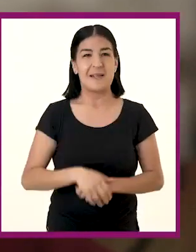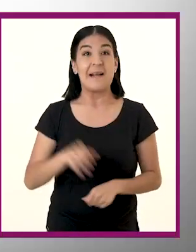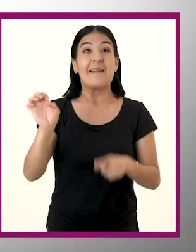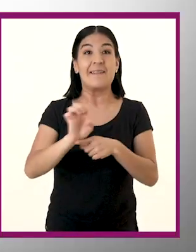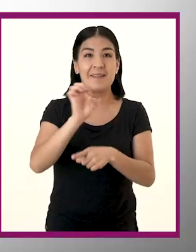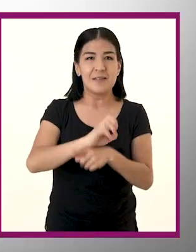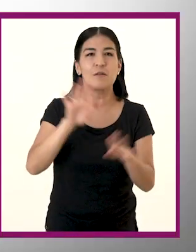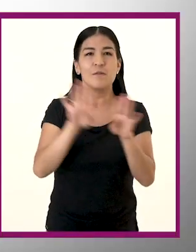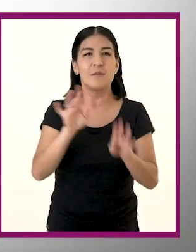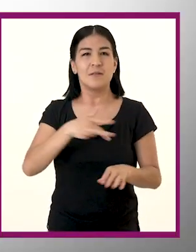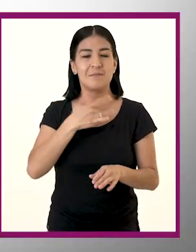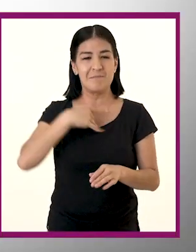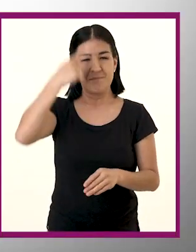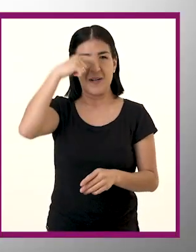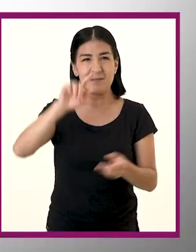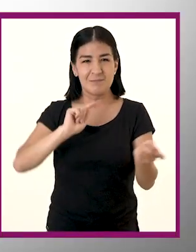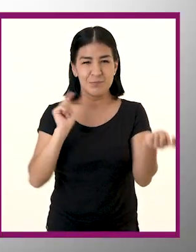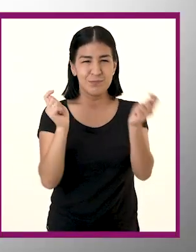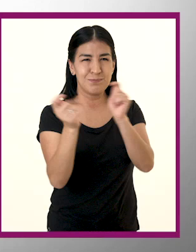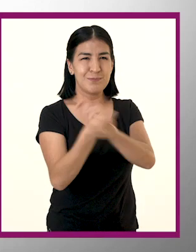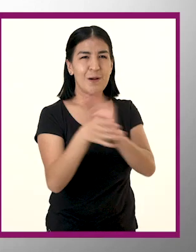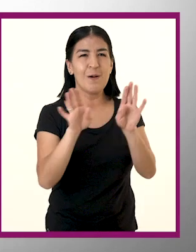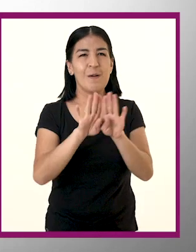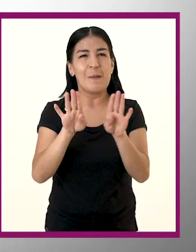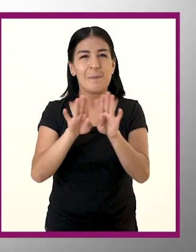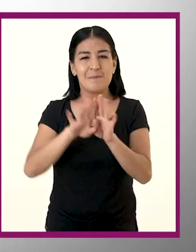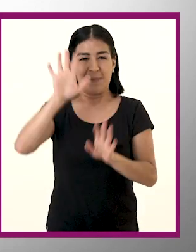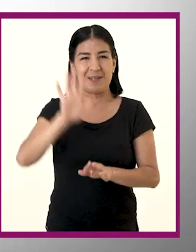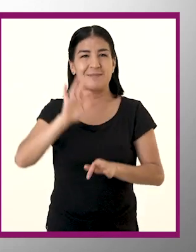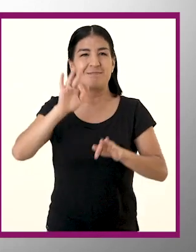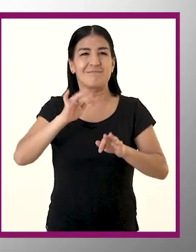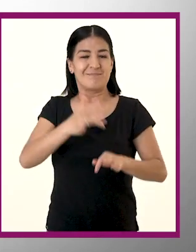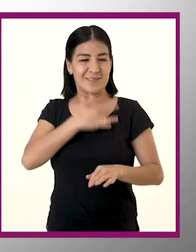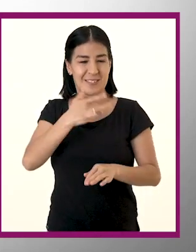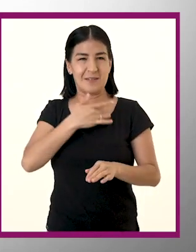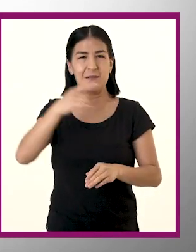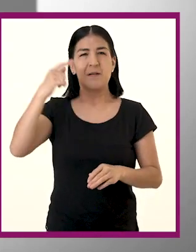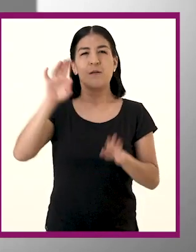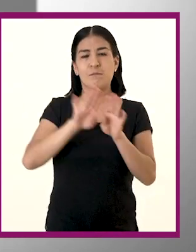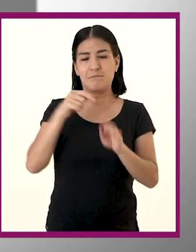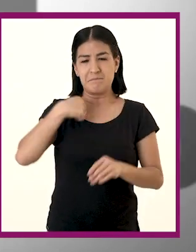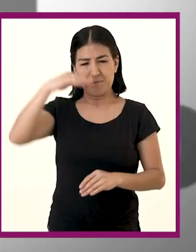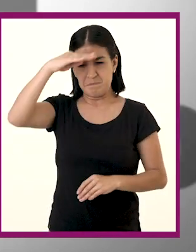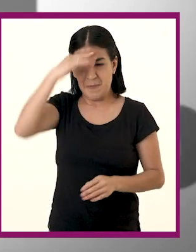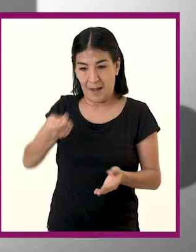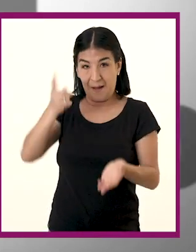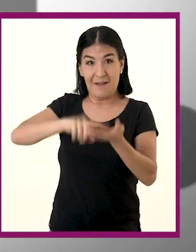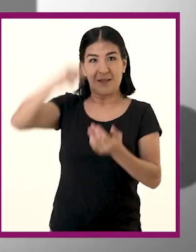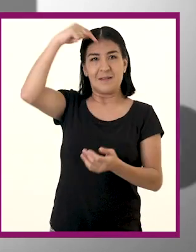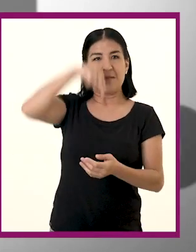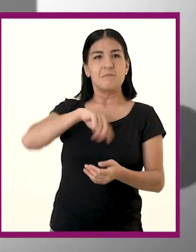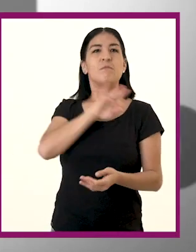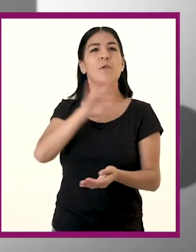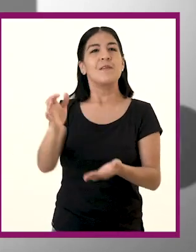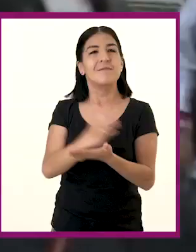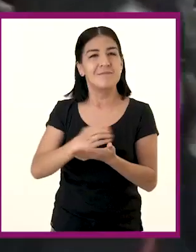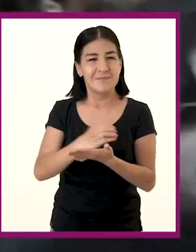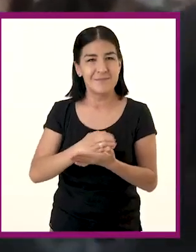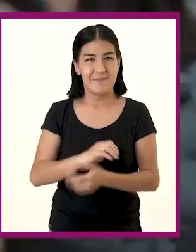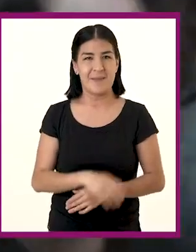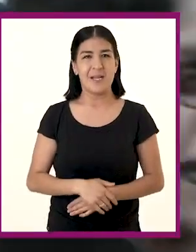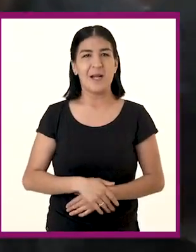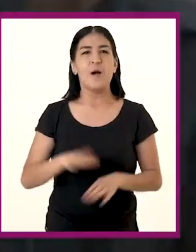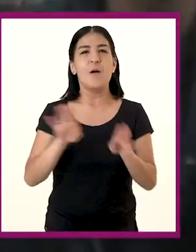sanación. Entonces son actos metafóricos que llegan al inconsciente y curan a la persona.